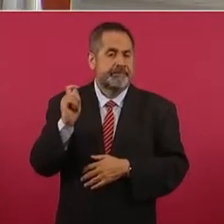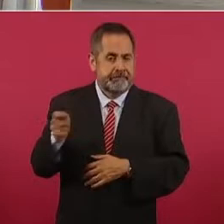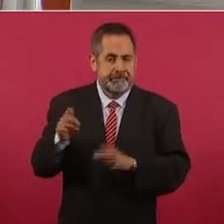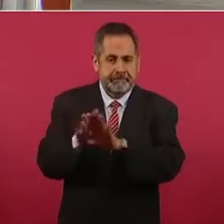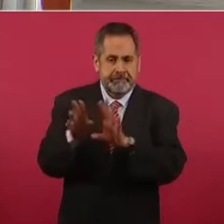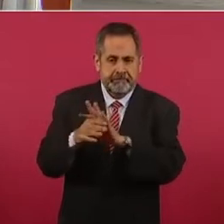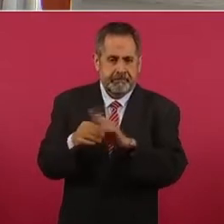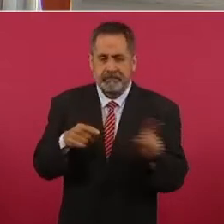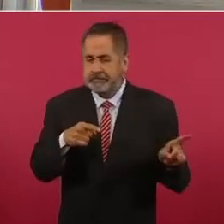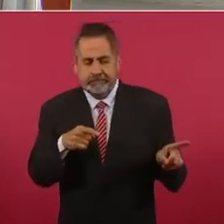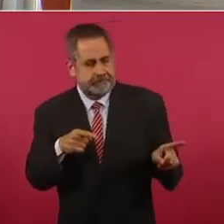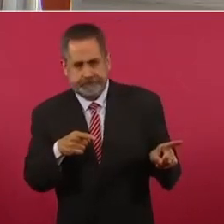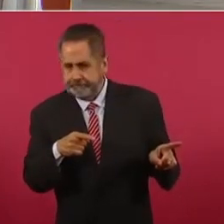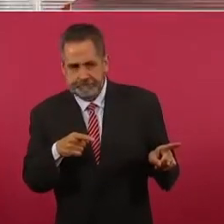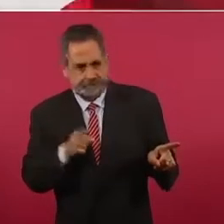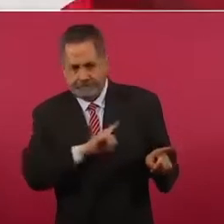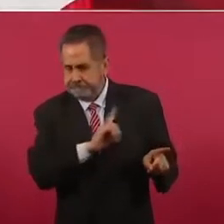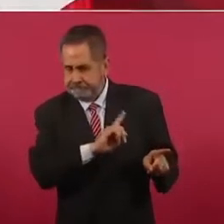esta postura.